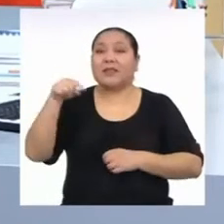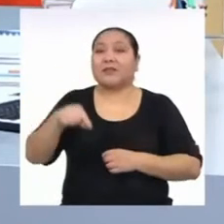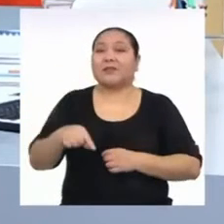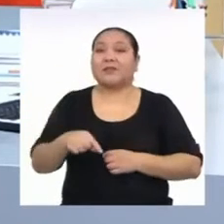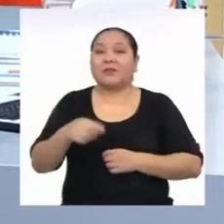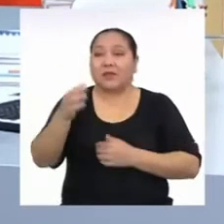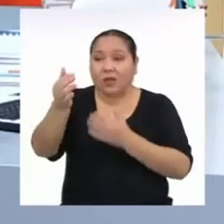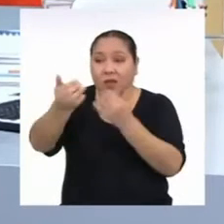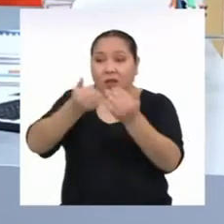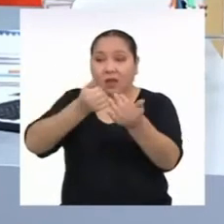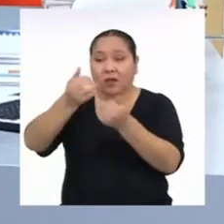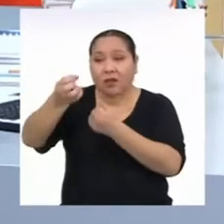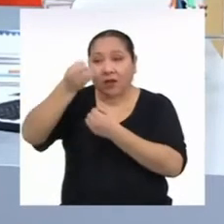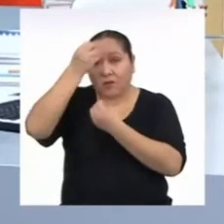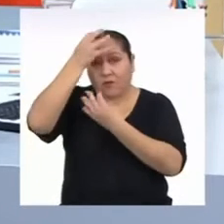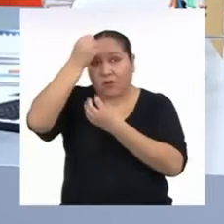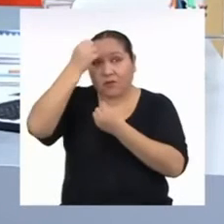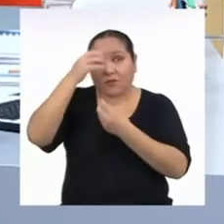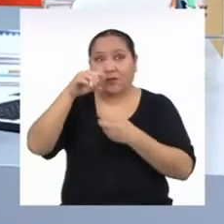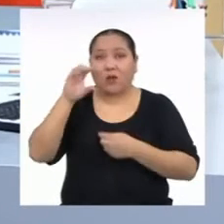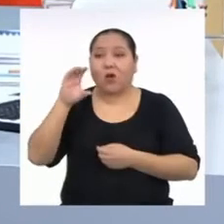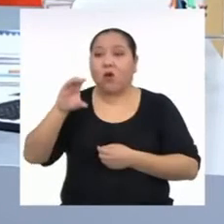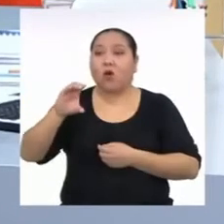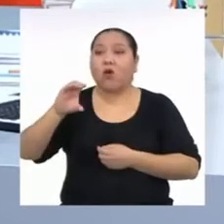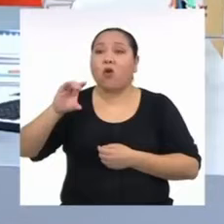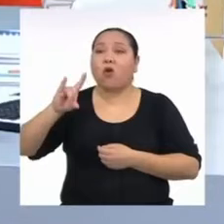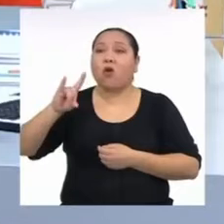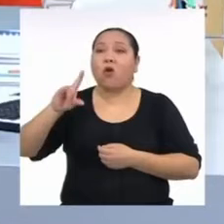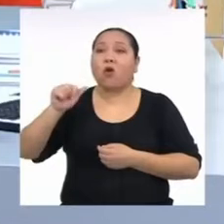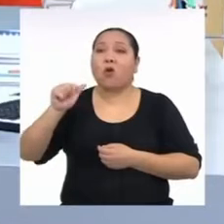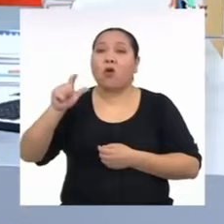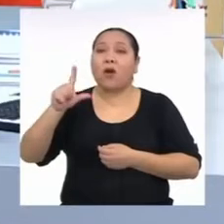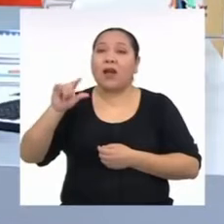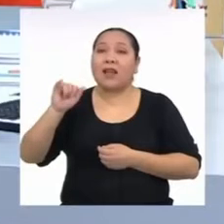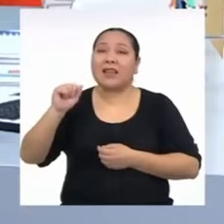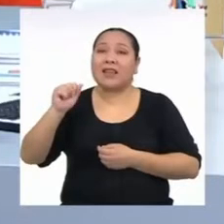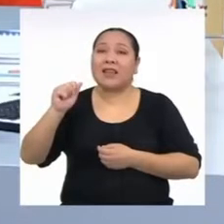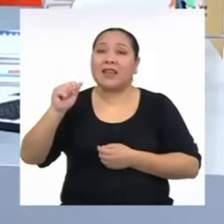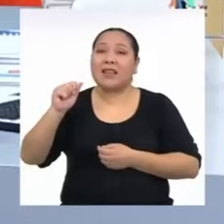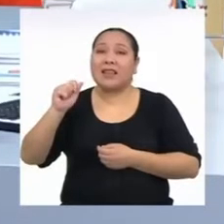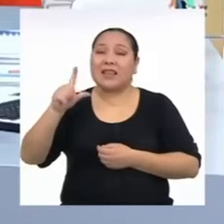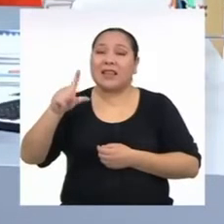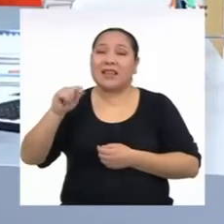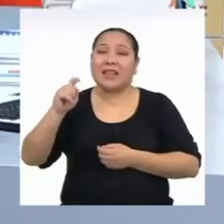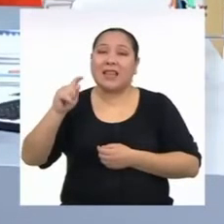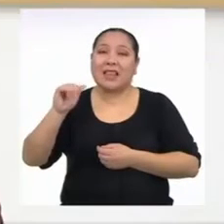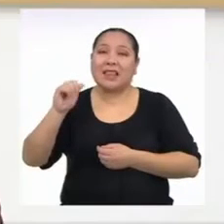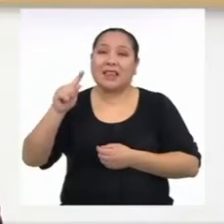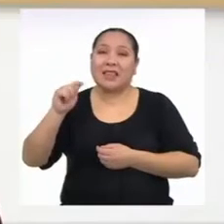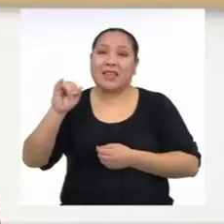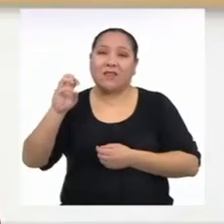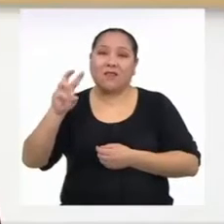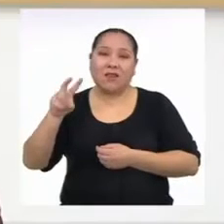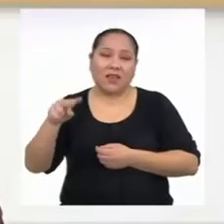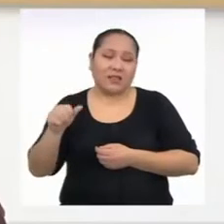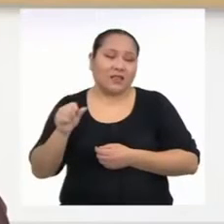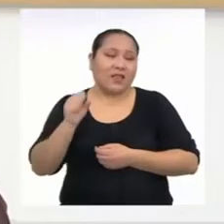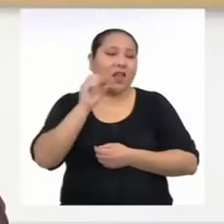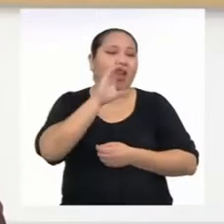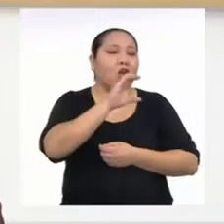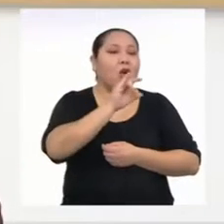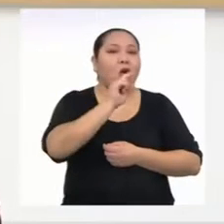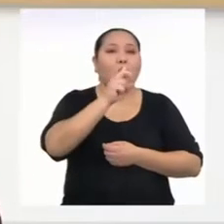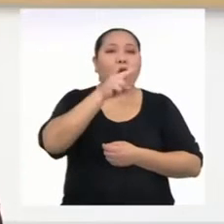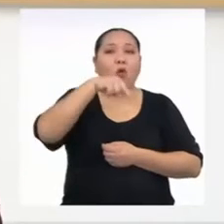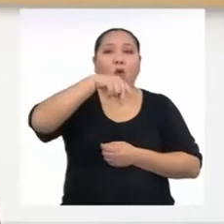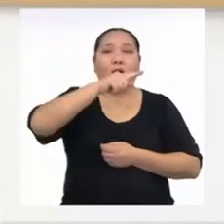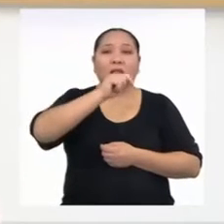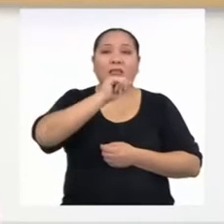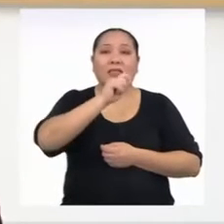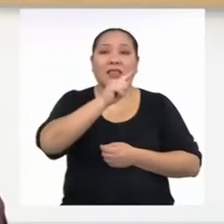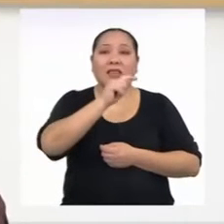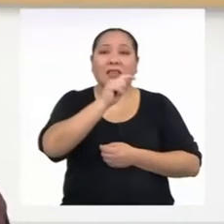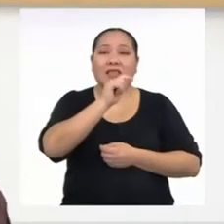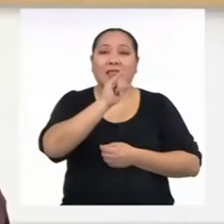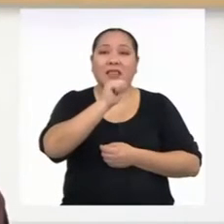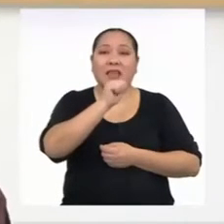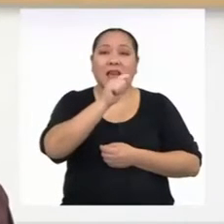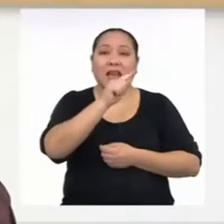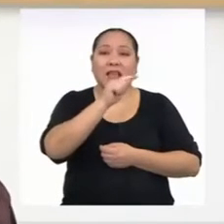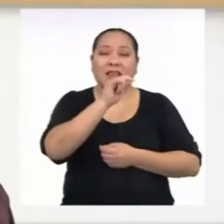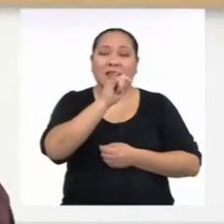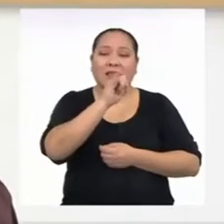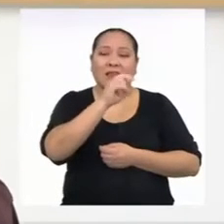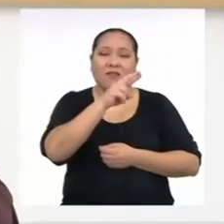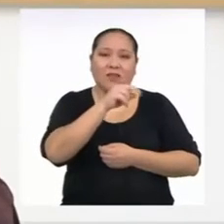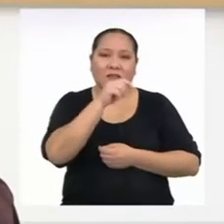relativos a las variables cualitativas y las variables cuantitativas. Exacto. Las variables cualitativas